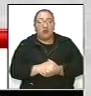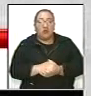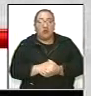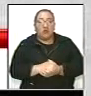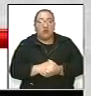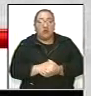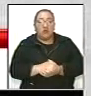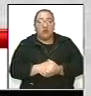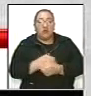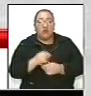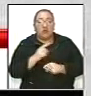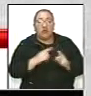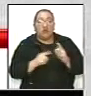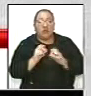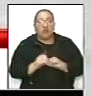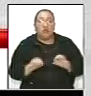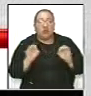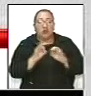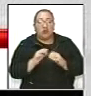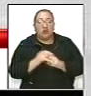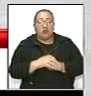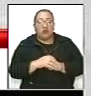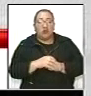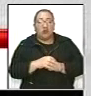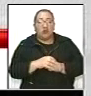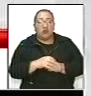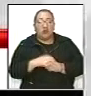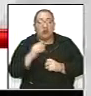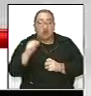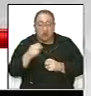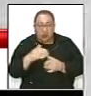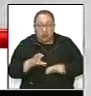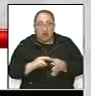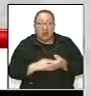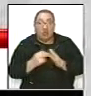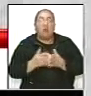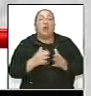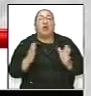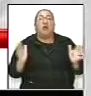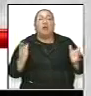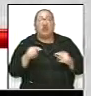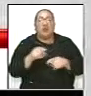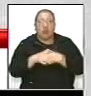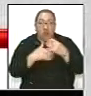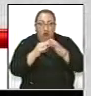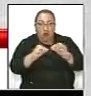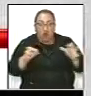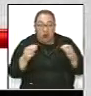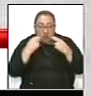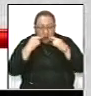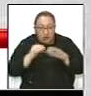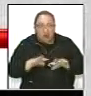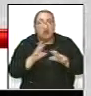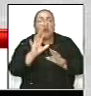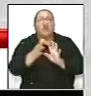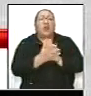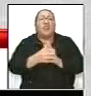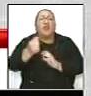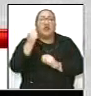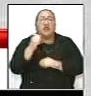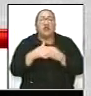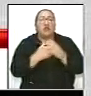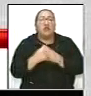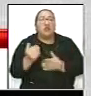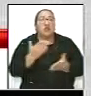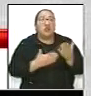algo sumamente importante: esto abre las puertas para que esta población acceda a sus derechos y